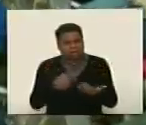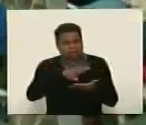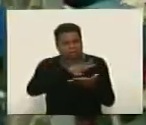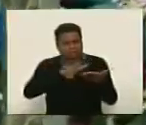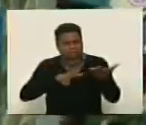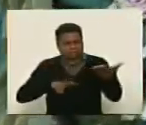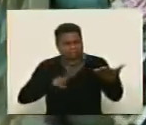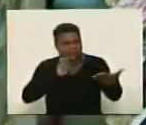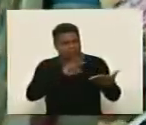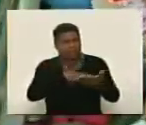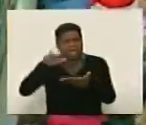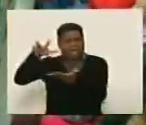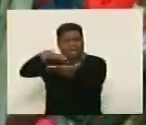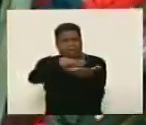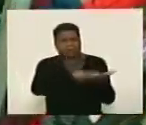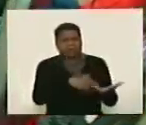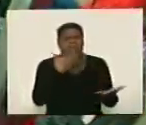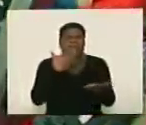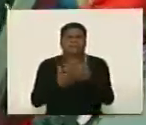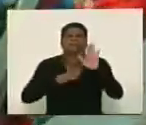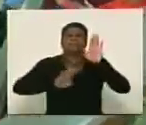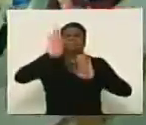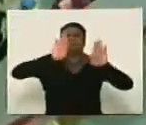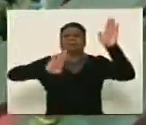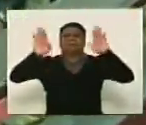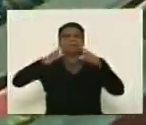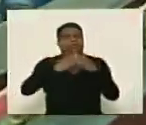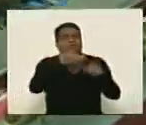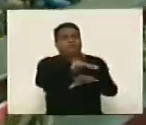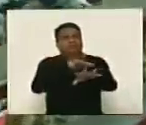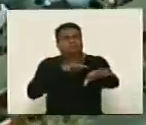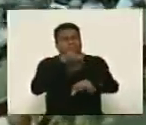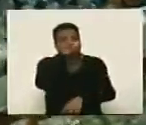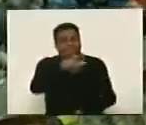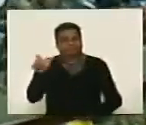acuerdo, lo aprobemos todas y todos. Muchas gracias.